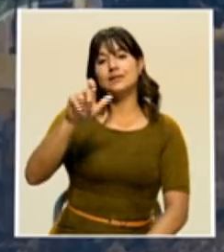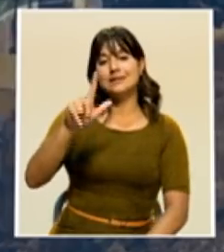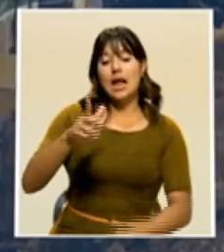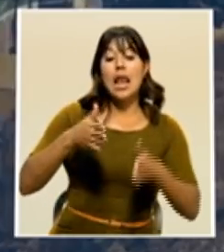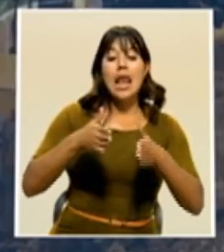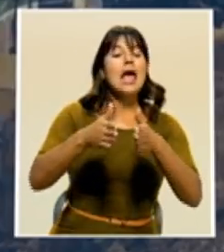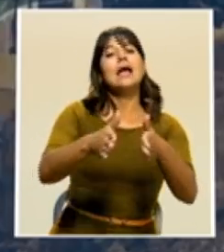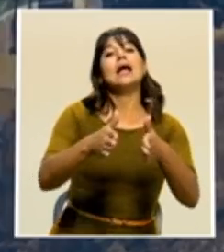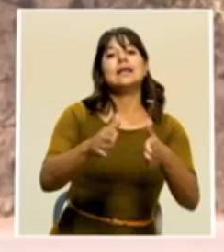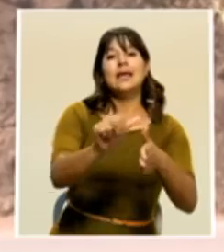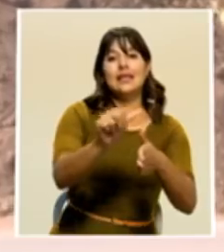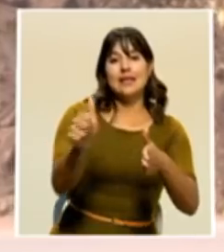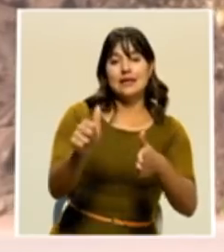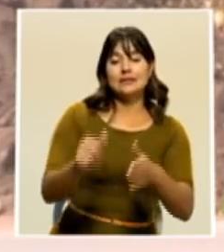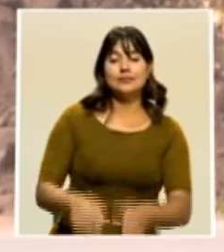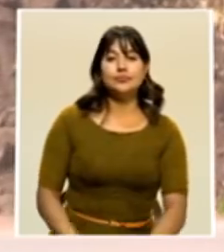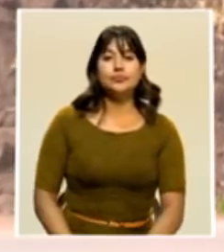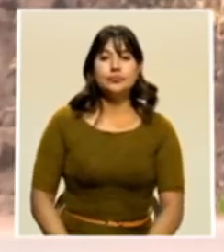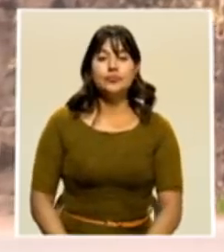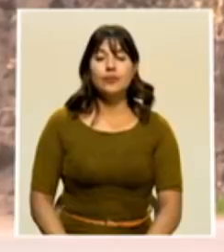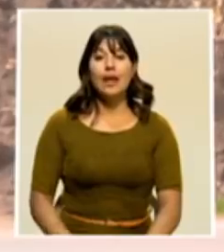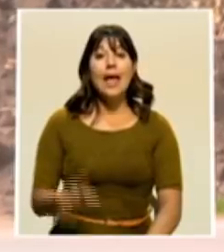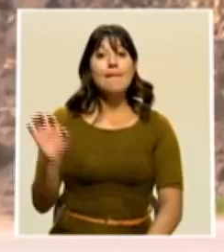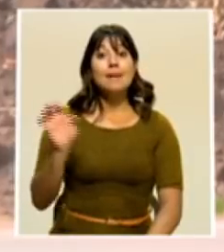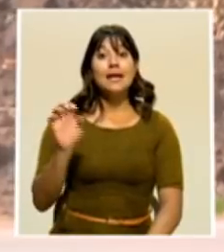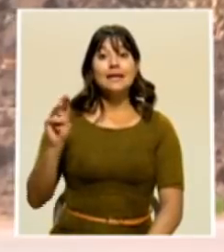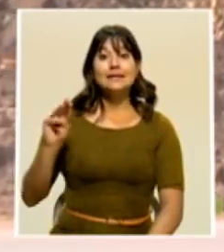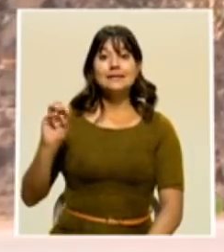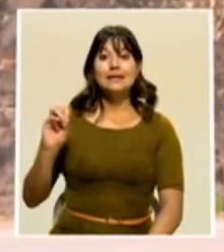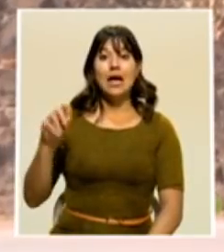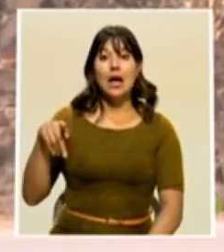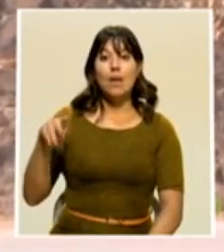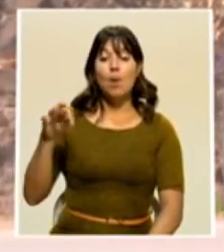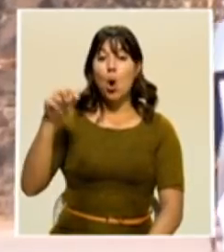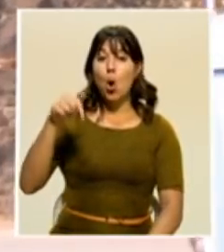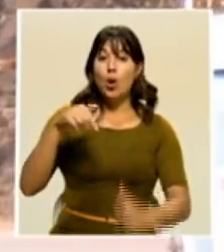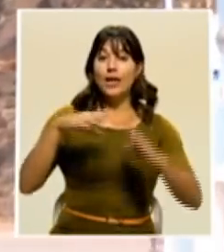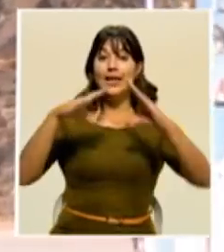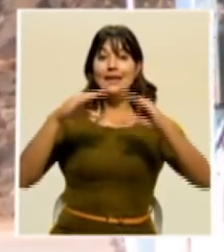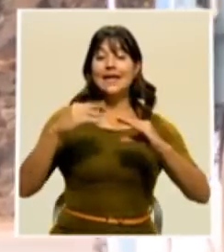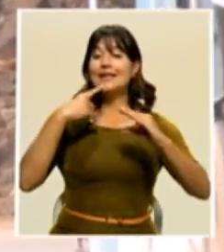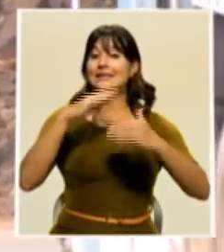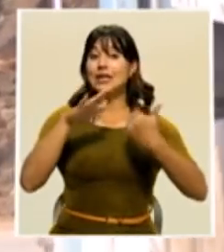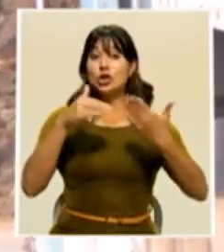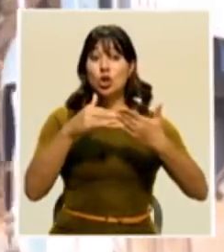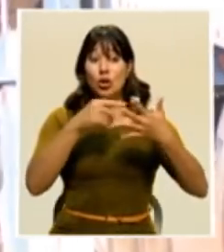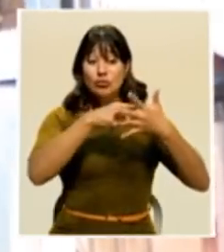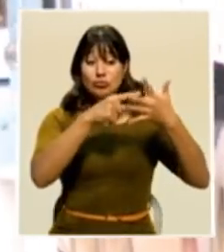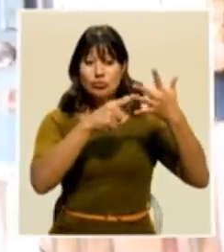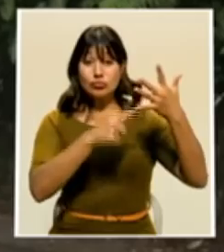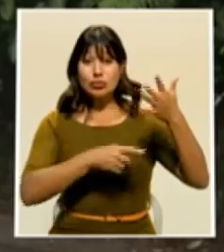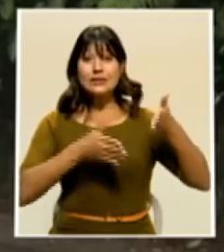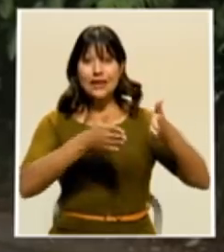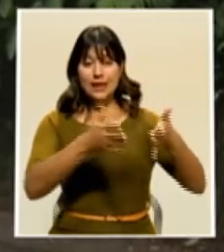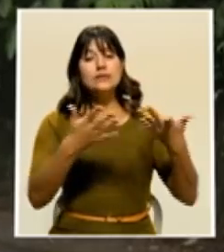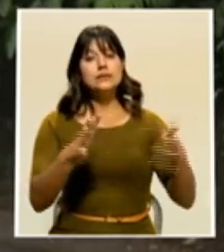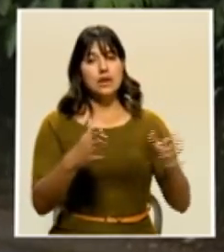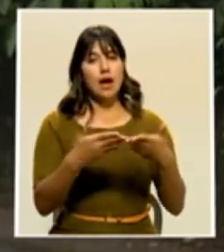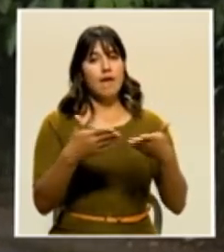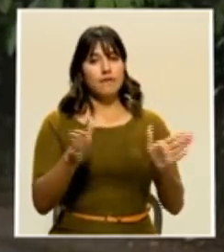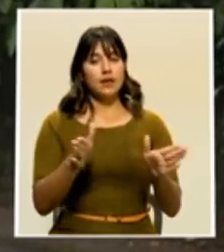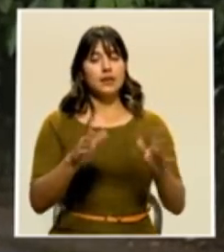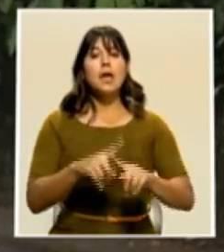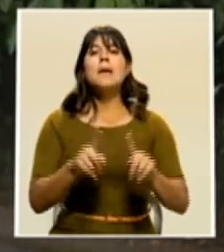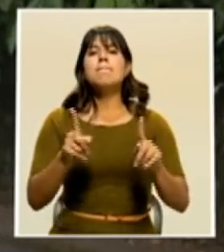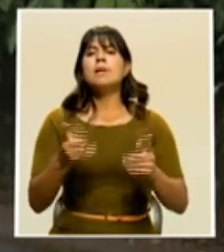más 500. En emergencias del MOP confirmaron esta tarde que todas estas vías están habilitadas. Sin embargo,